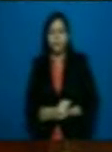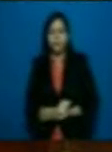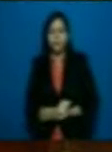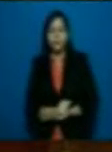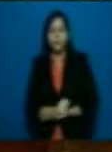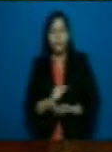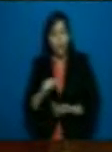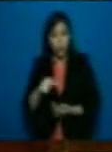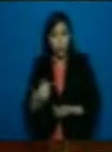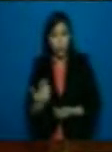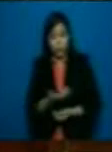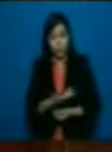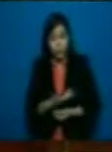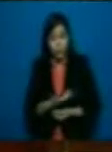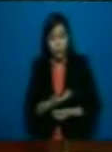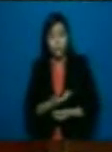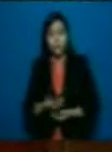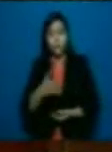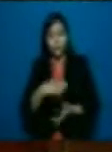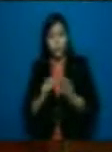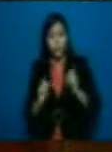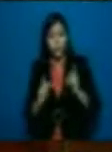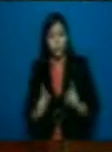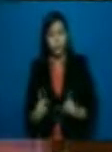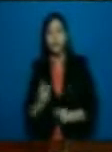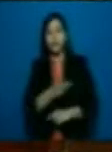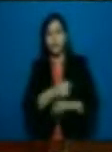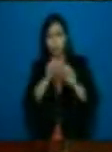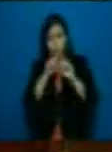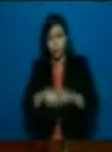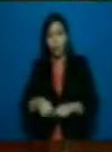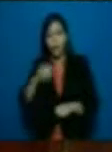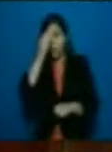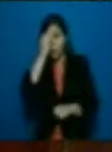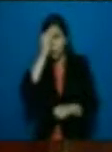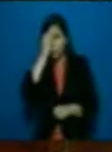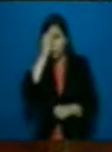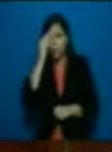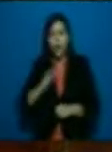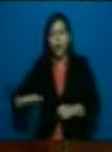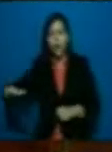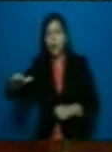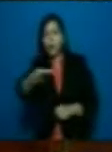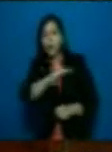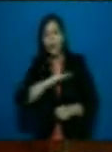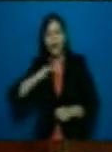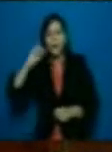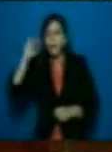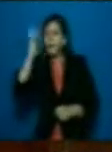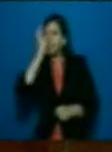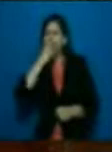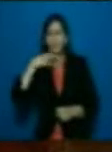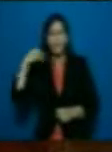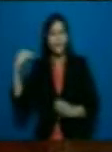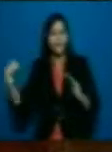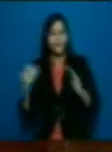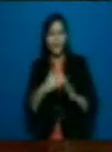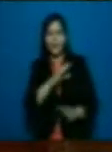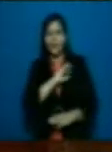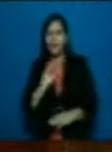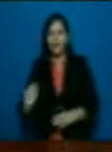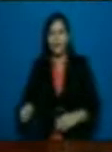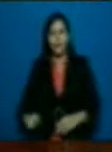cuando uno viaja tiene la oportunidad de conocer lugares tan acogedores como el salvador